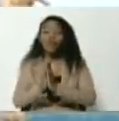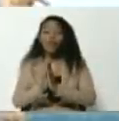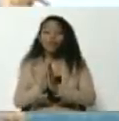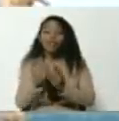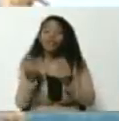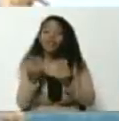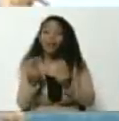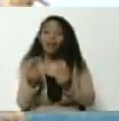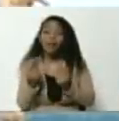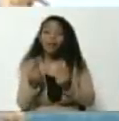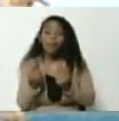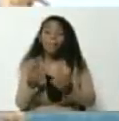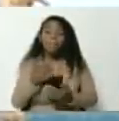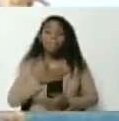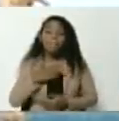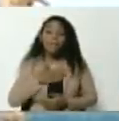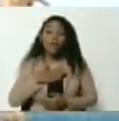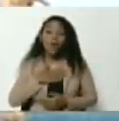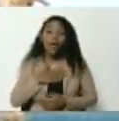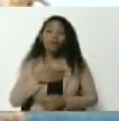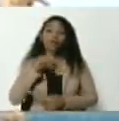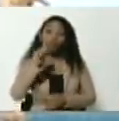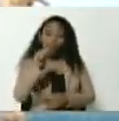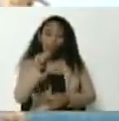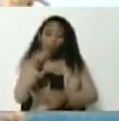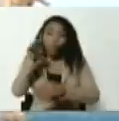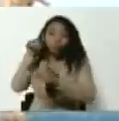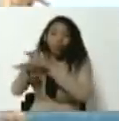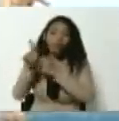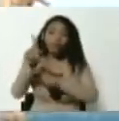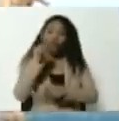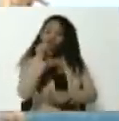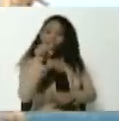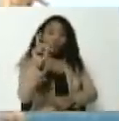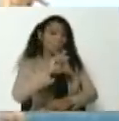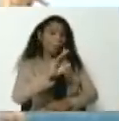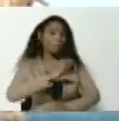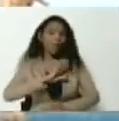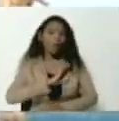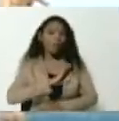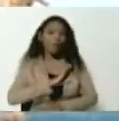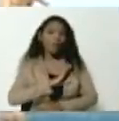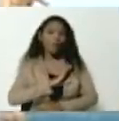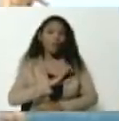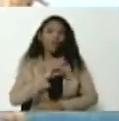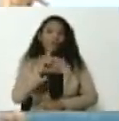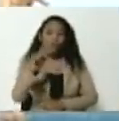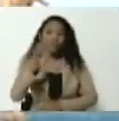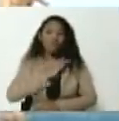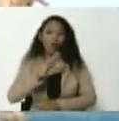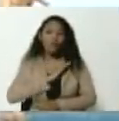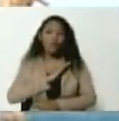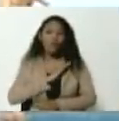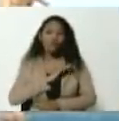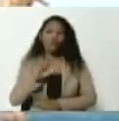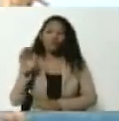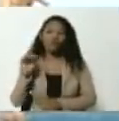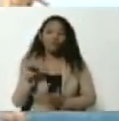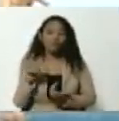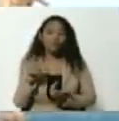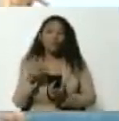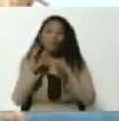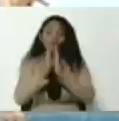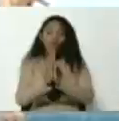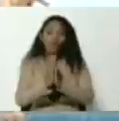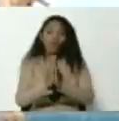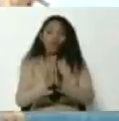los dineros míos que tienes ahí, que no te pertenecen, que te estás apropiando indebidamente, por